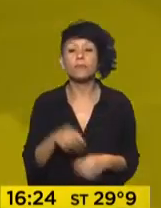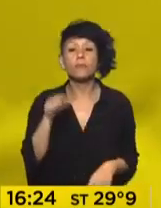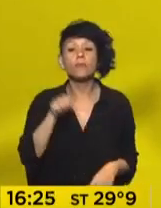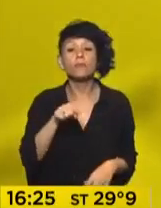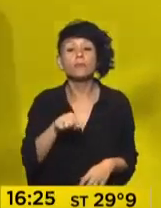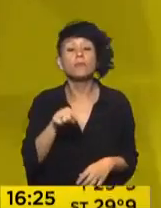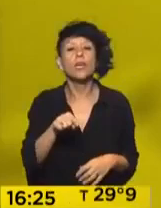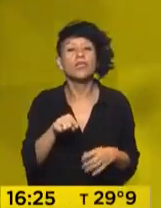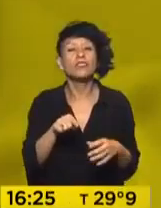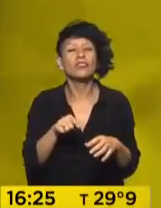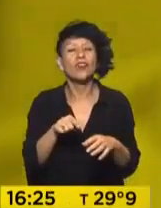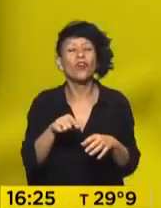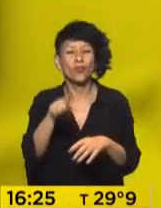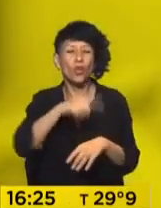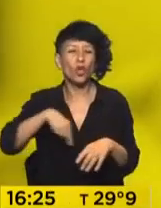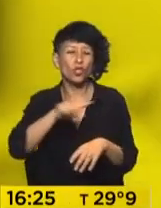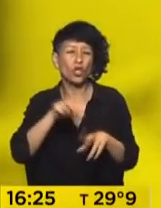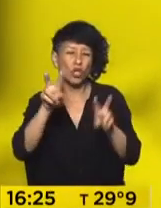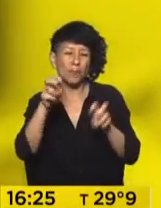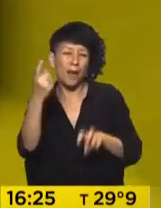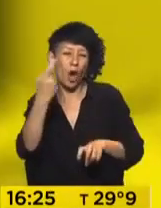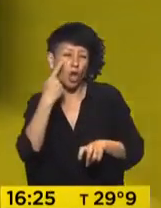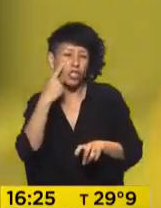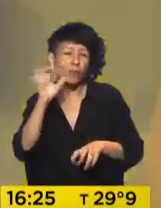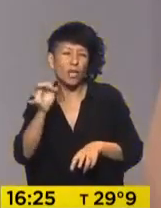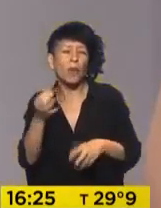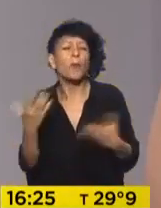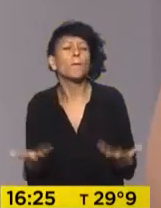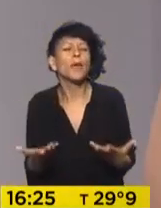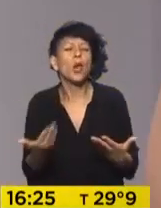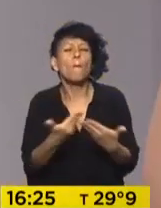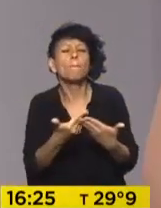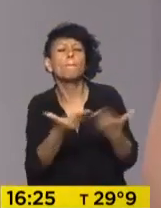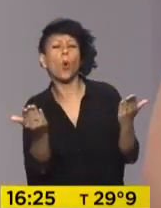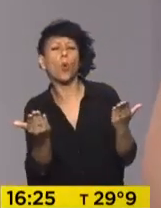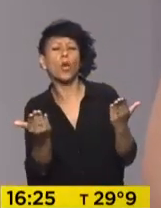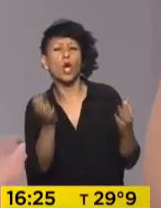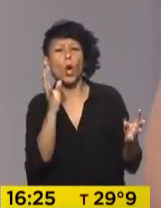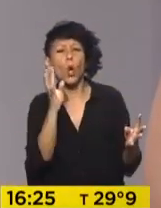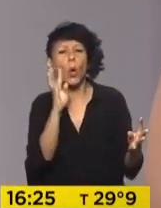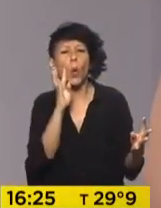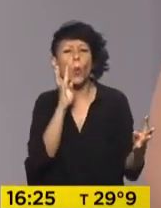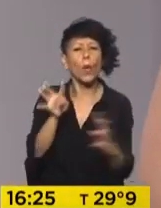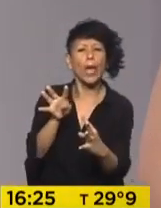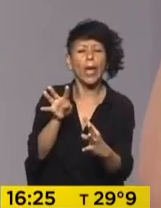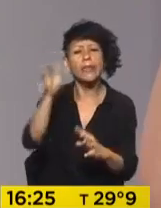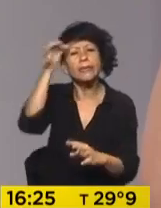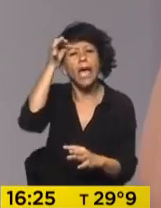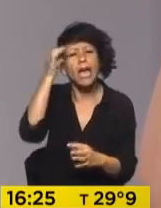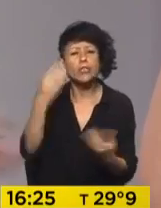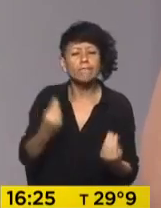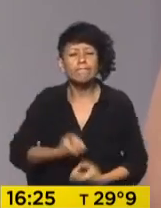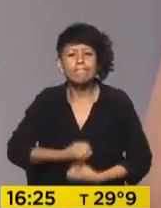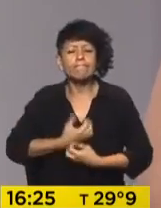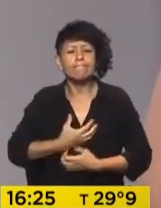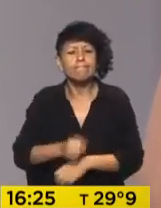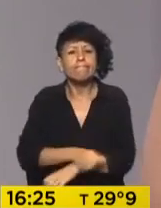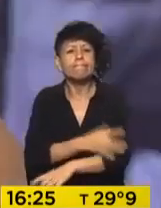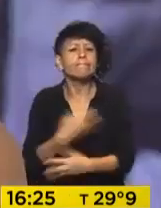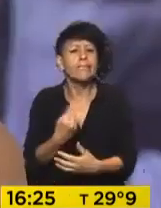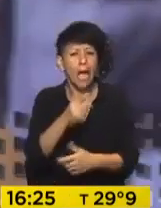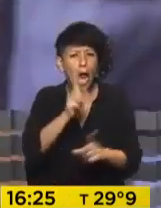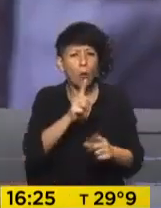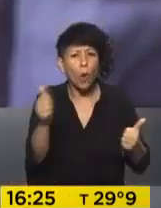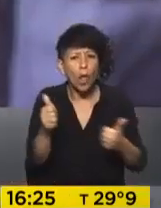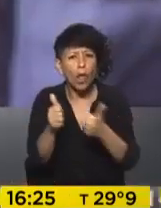que nos, uh-huh, pasa a nosotros que estamos en el tema y demás. ¿Qué le pasa al público? ¿Qué ocurre cuando termina la función y a lo mejor hay gente que se acerca a